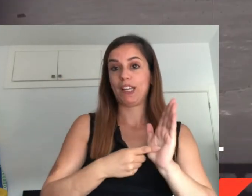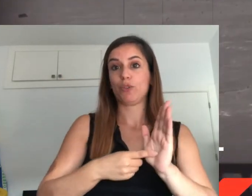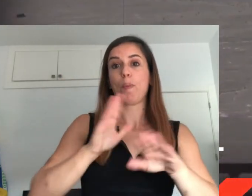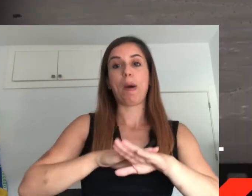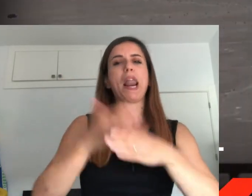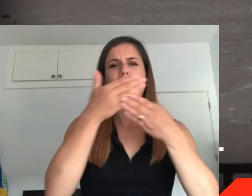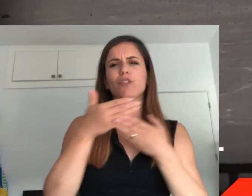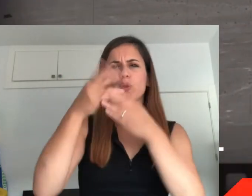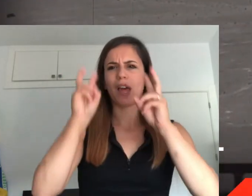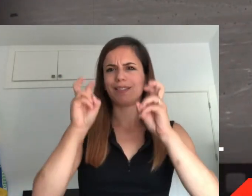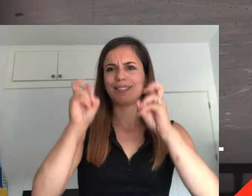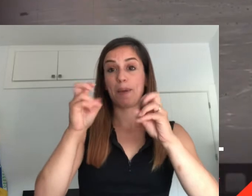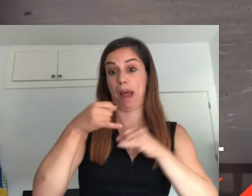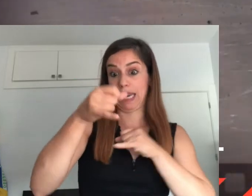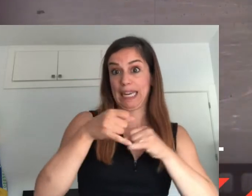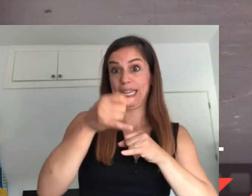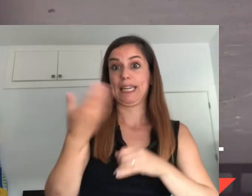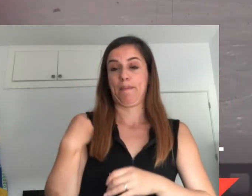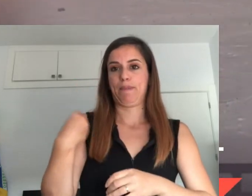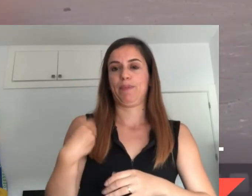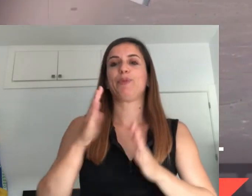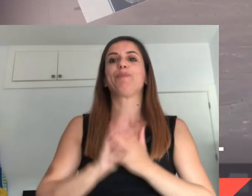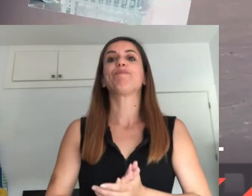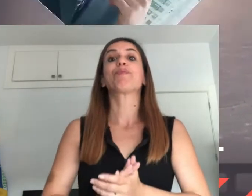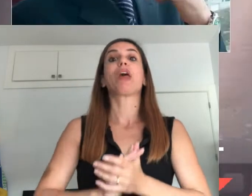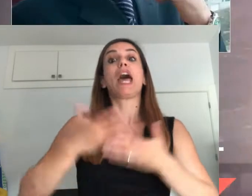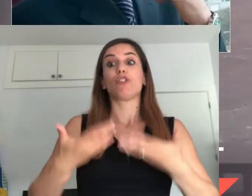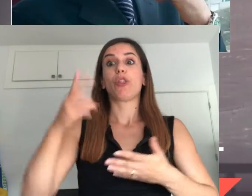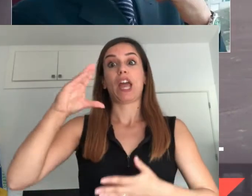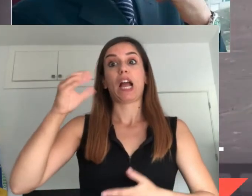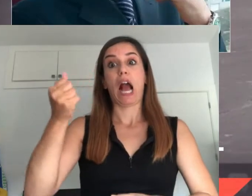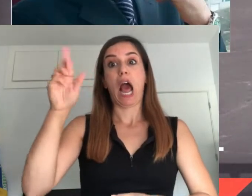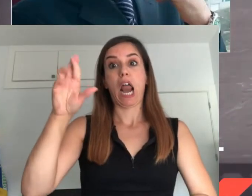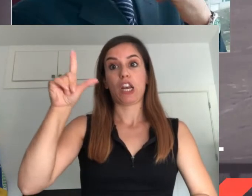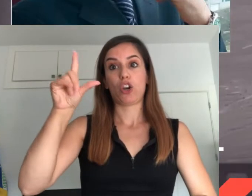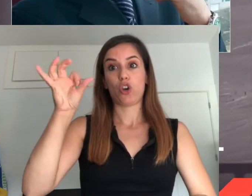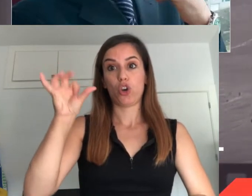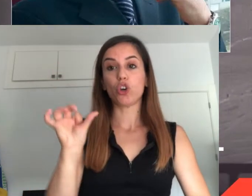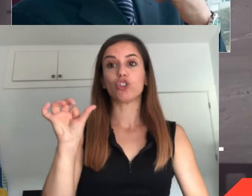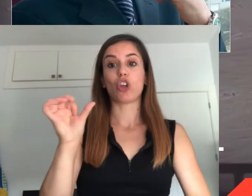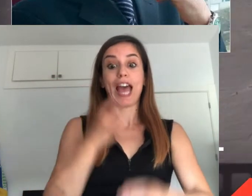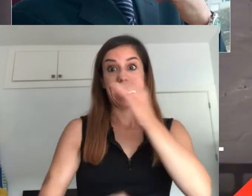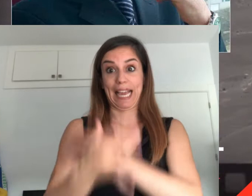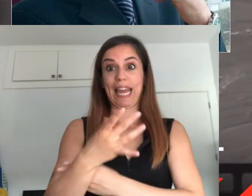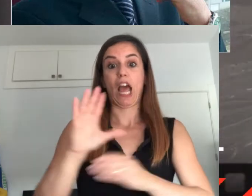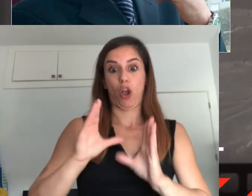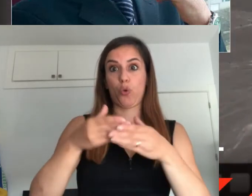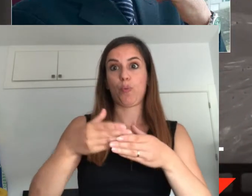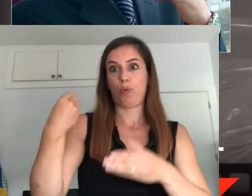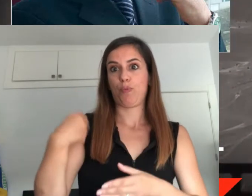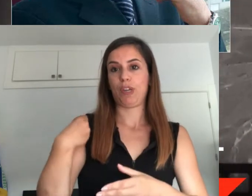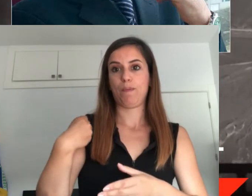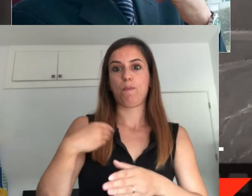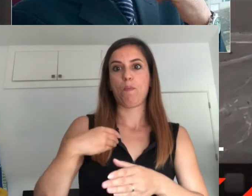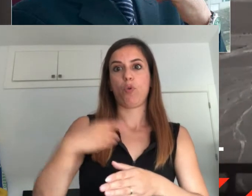entrará nuestro colega Carlos Hermida y explicará que ese equipo multidisciplinario pues realmente lo crea él a nivel mundial. Por